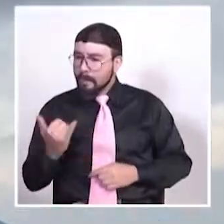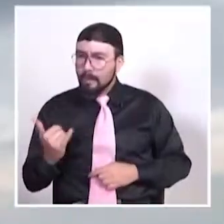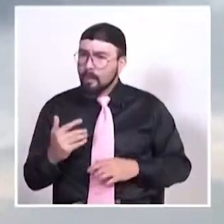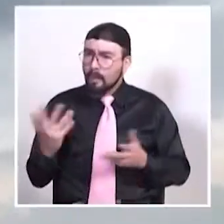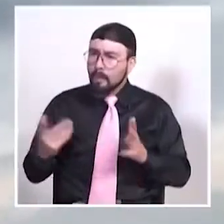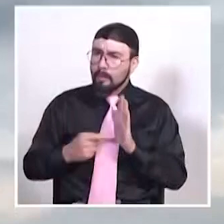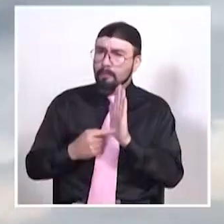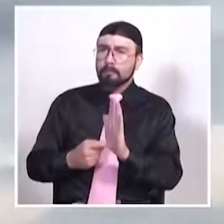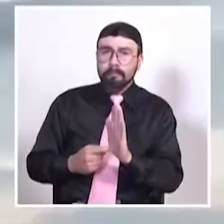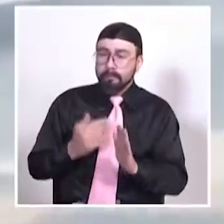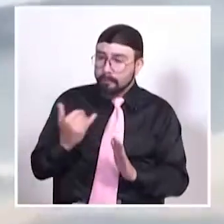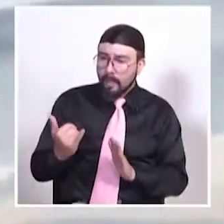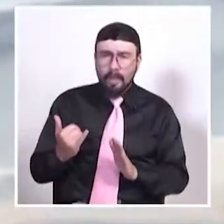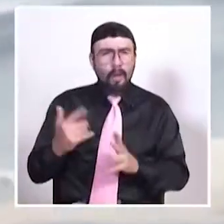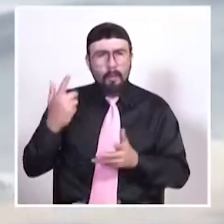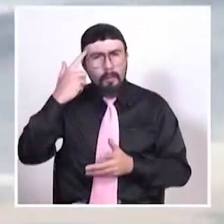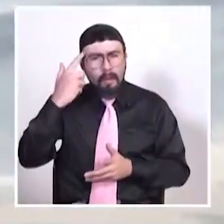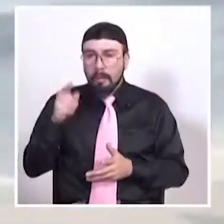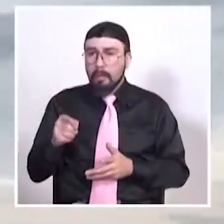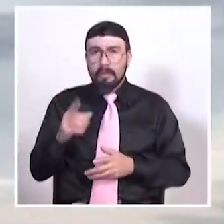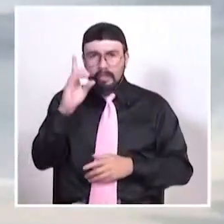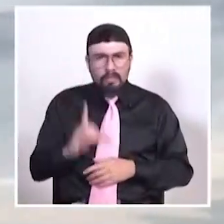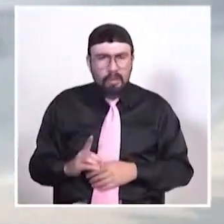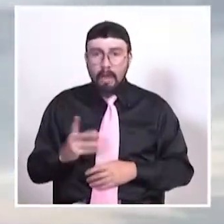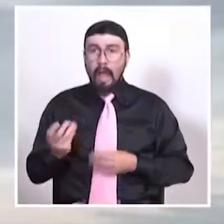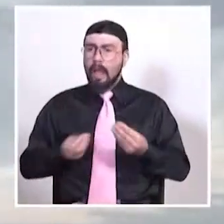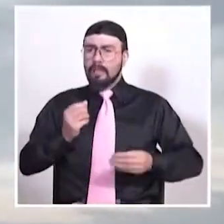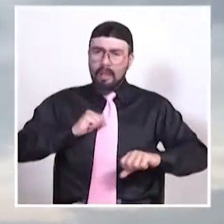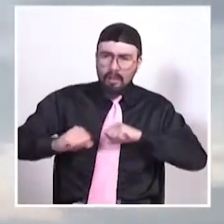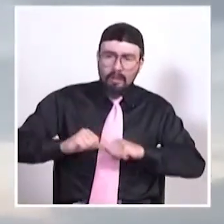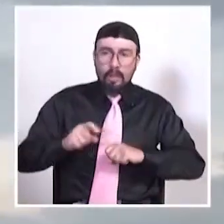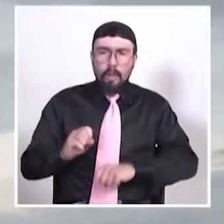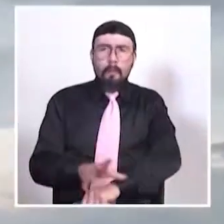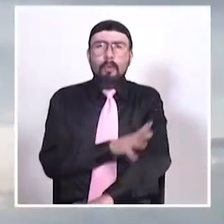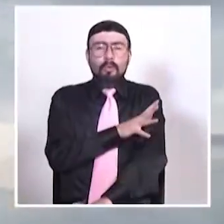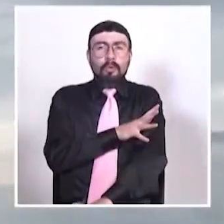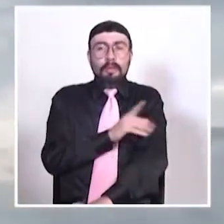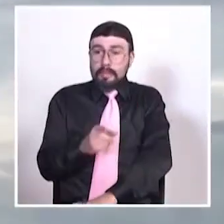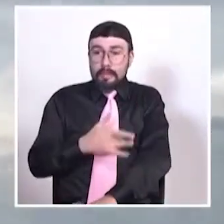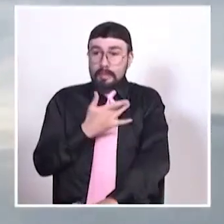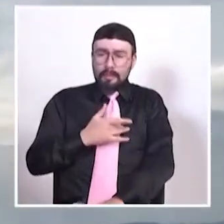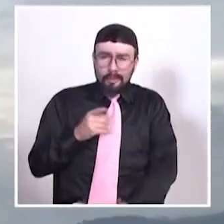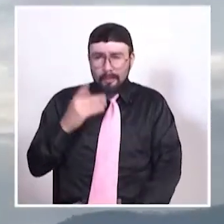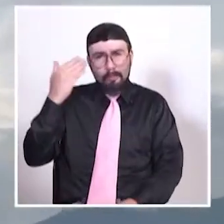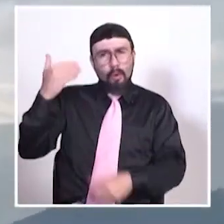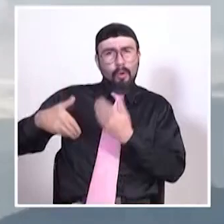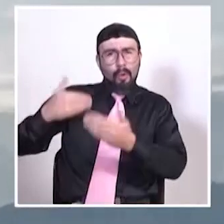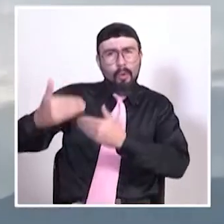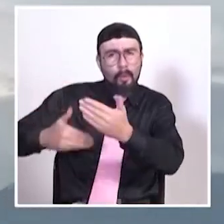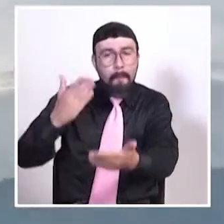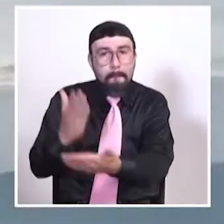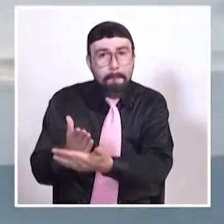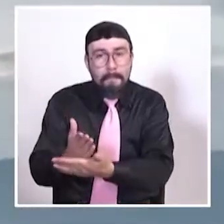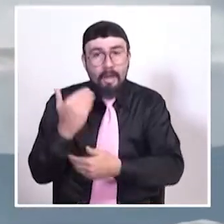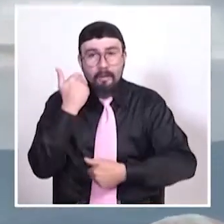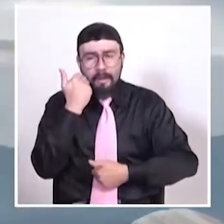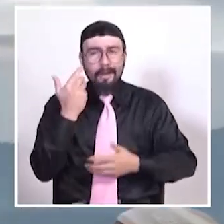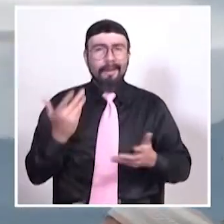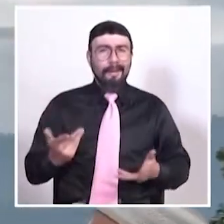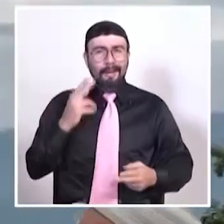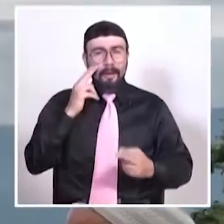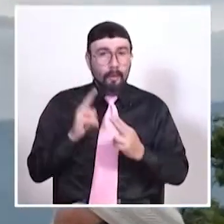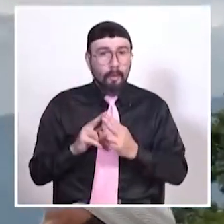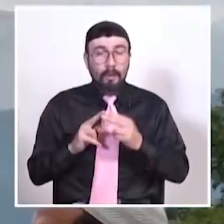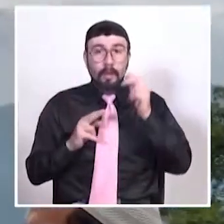los pensamientos, las decisiones, las acciones y las emociones que sintieron que los llevaron a sentirse enfermos. Y